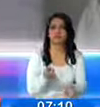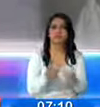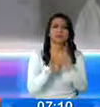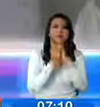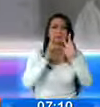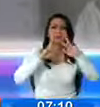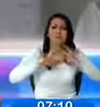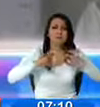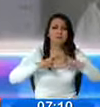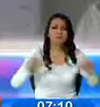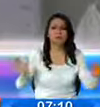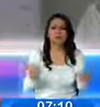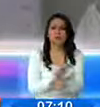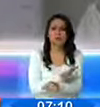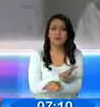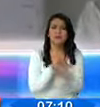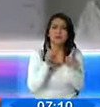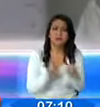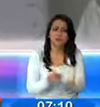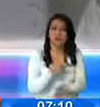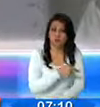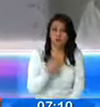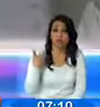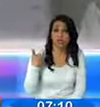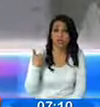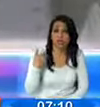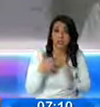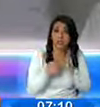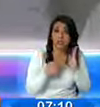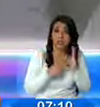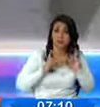que tienen que hacer, más que todo en asuntos de